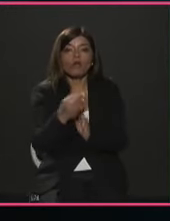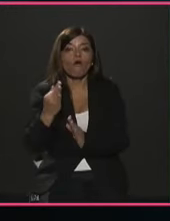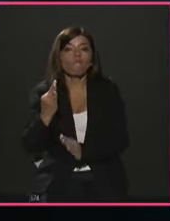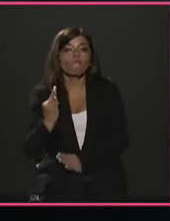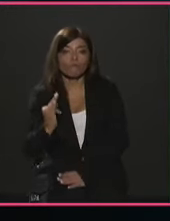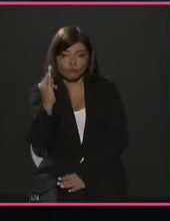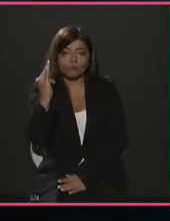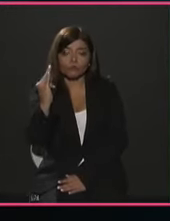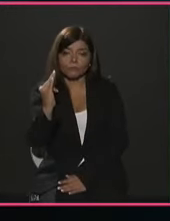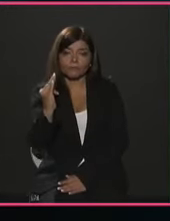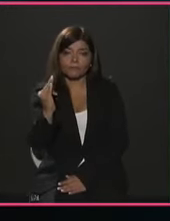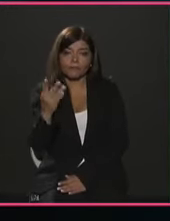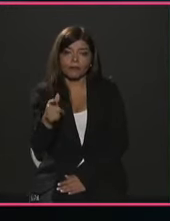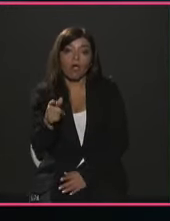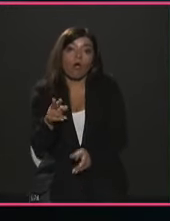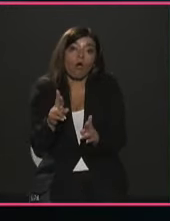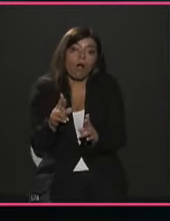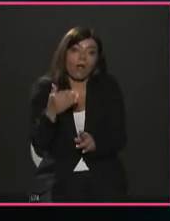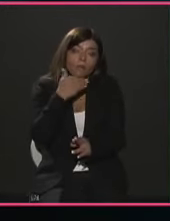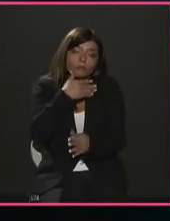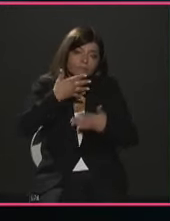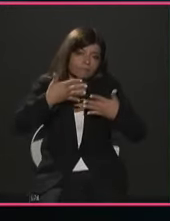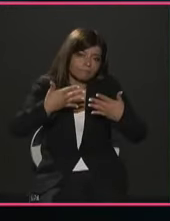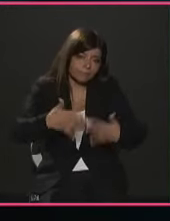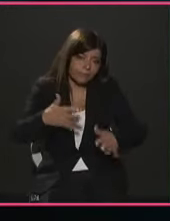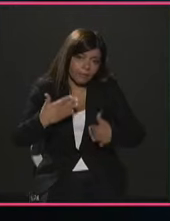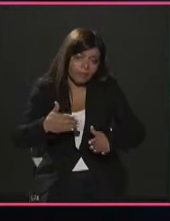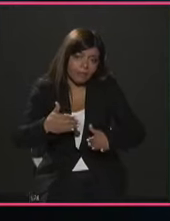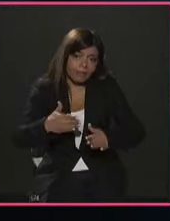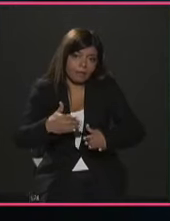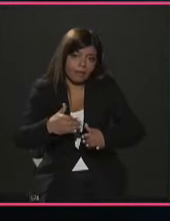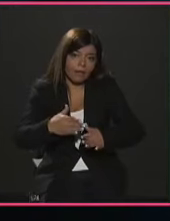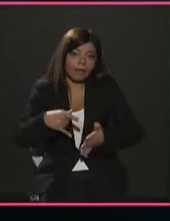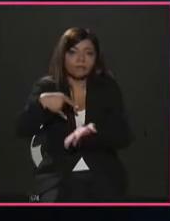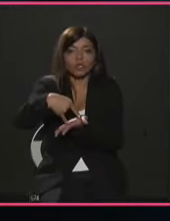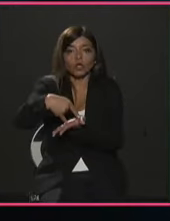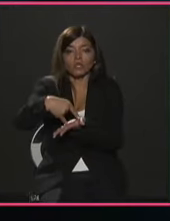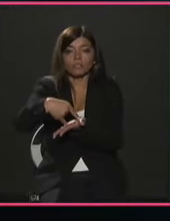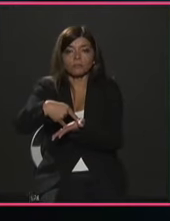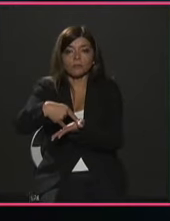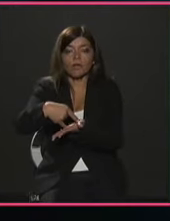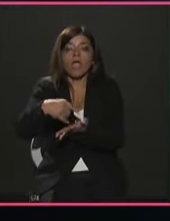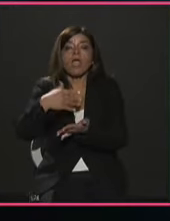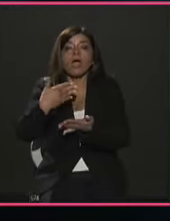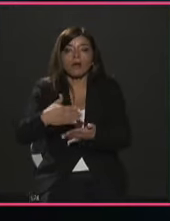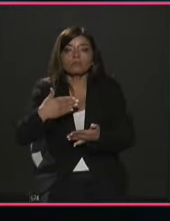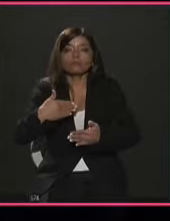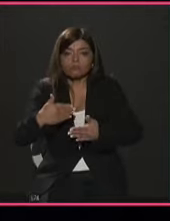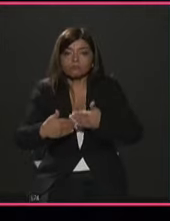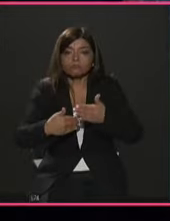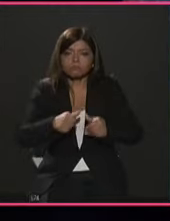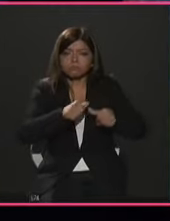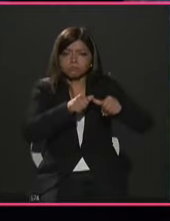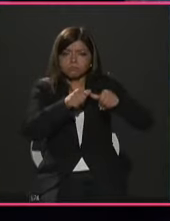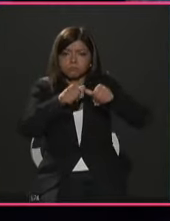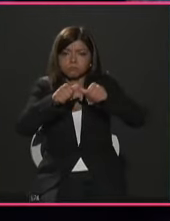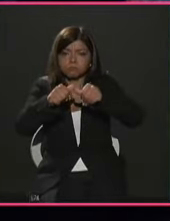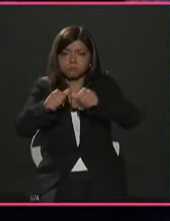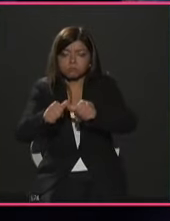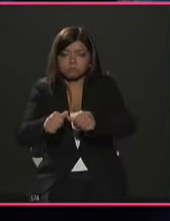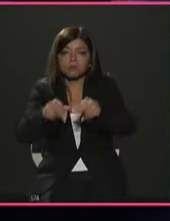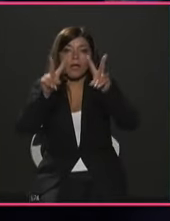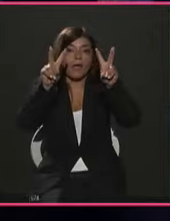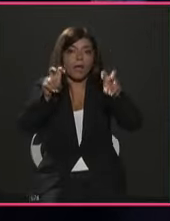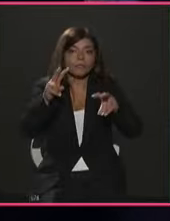y esperamos poder sacarlo prontamente de El Congreso Nacional para que tengamos una instancia permanente que aborde